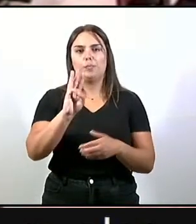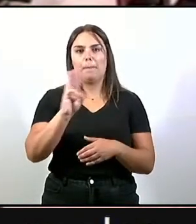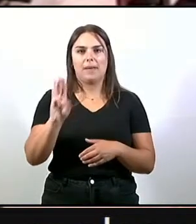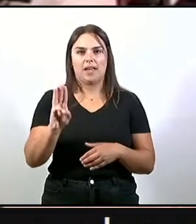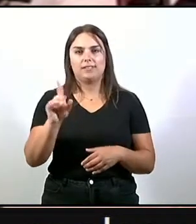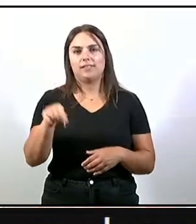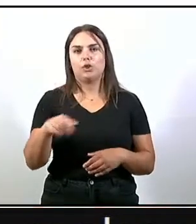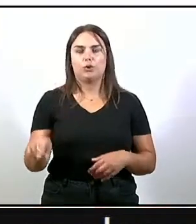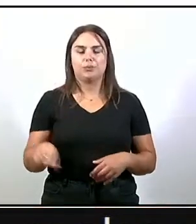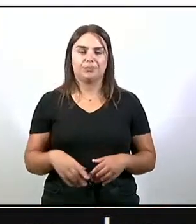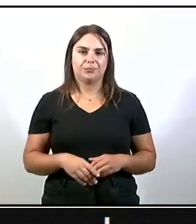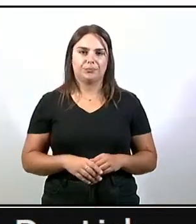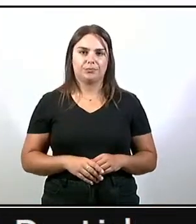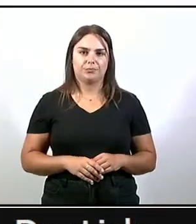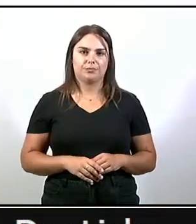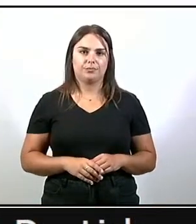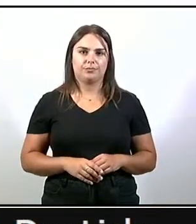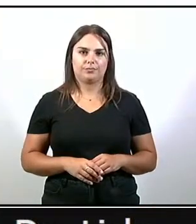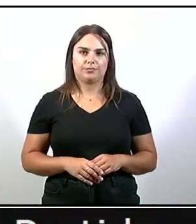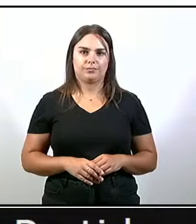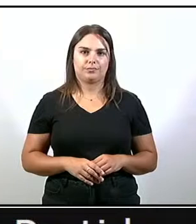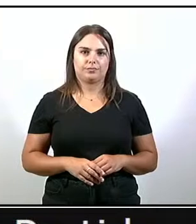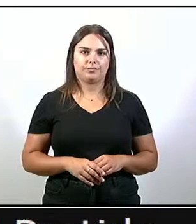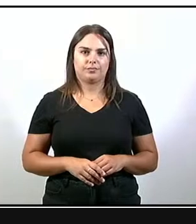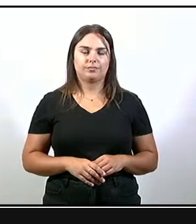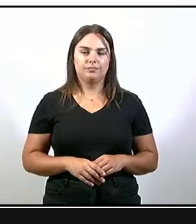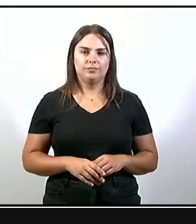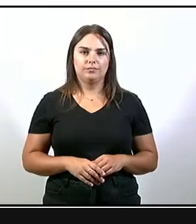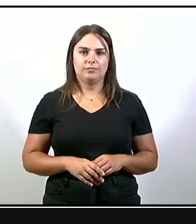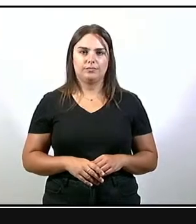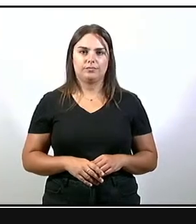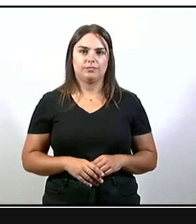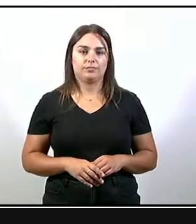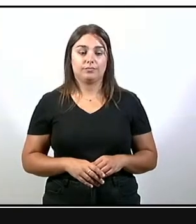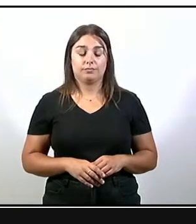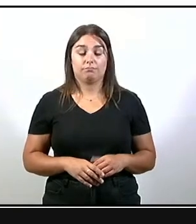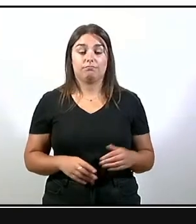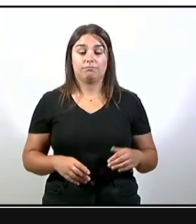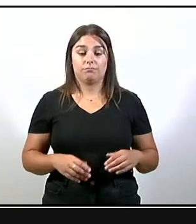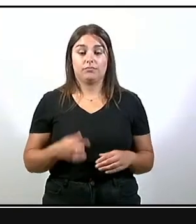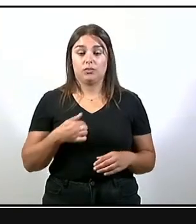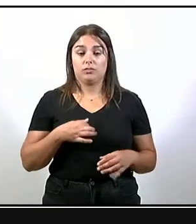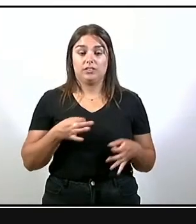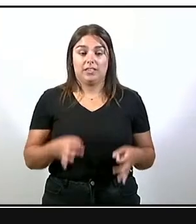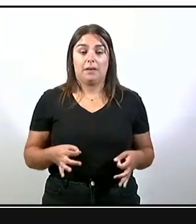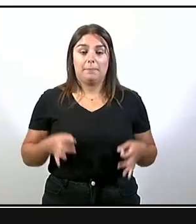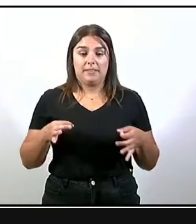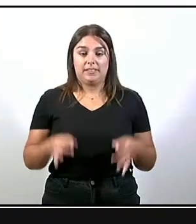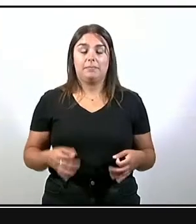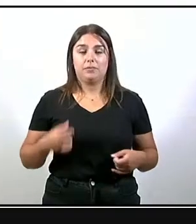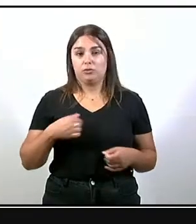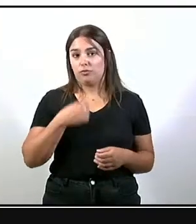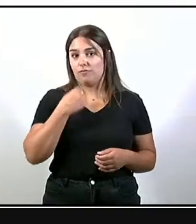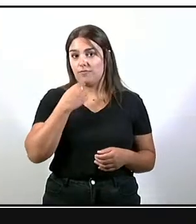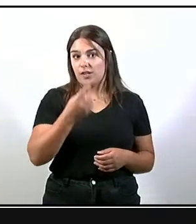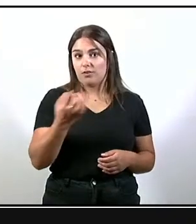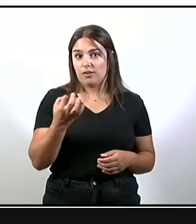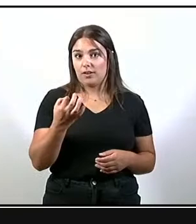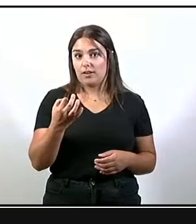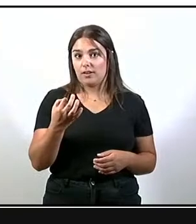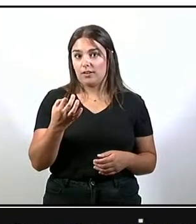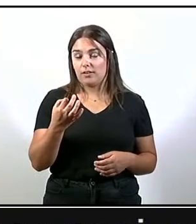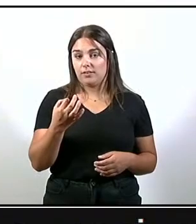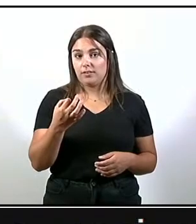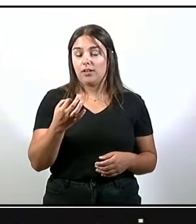investidura? Hombre, yo no he sido yo el que ha estado por activa o por pasiva diciendo que gobierne la lista más